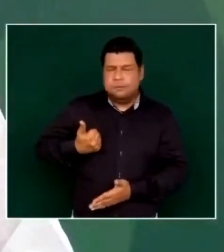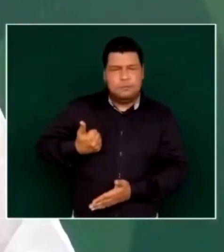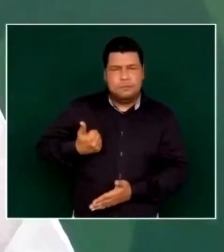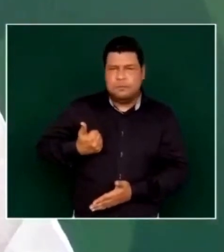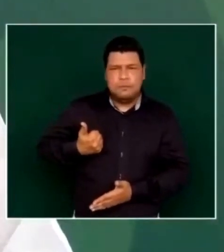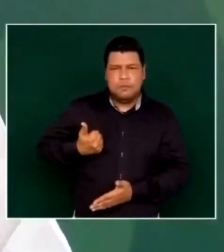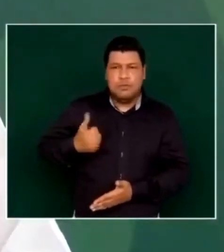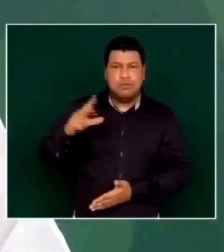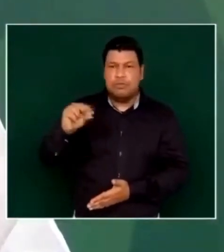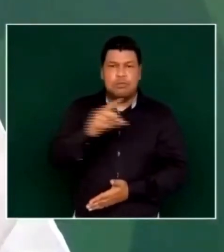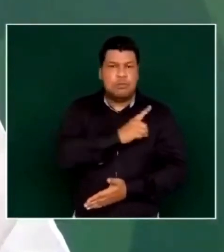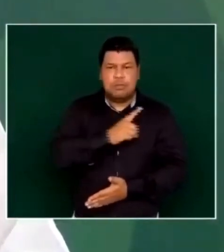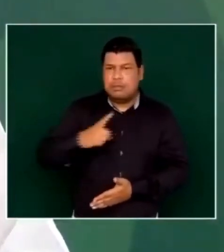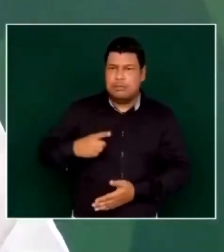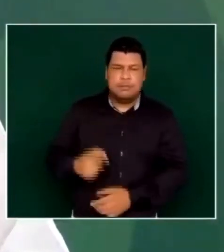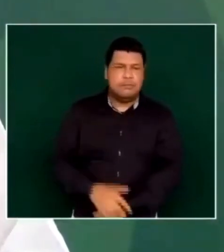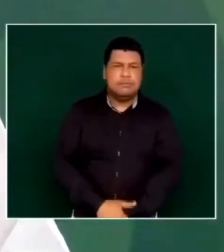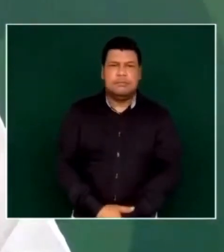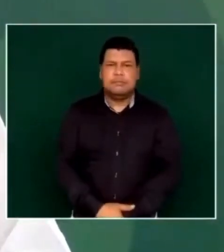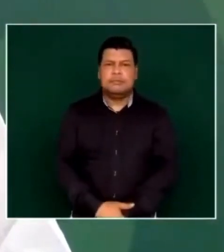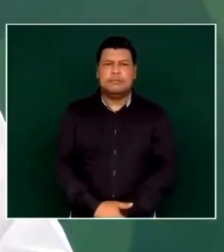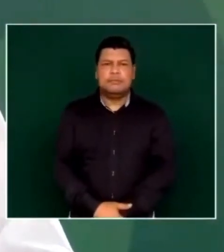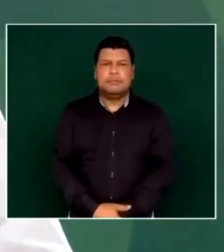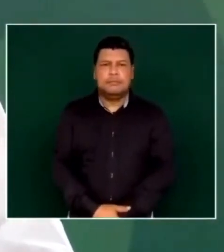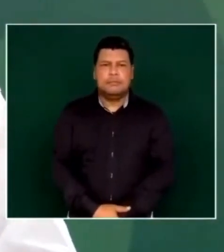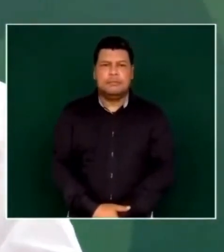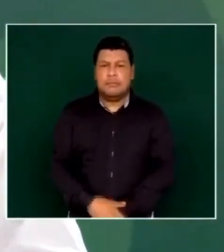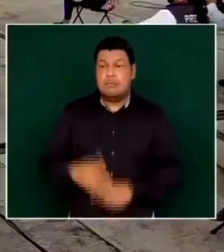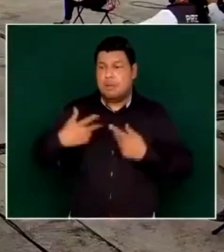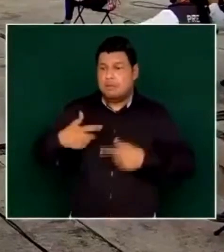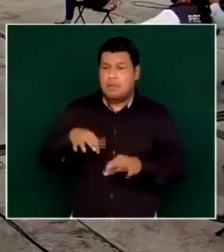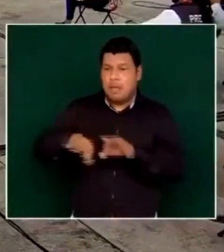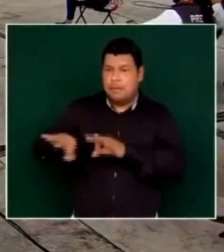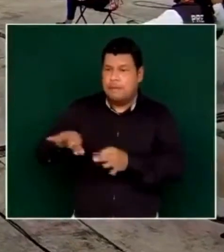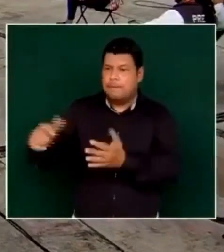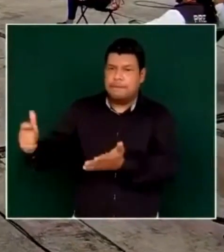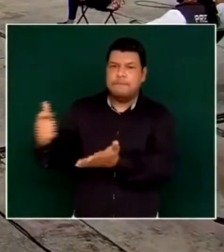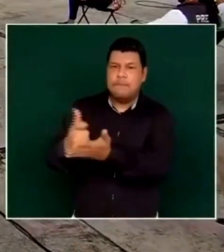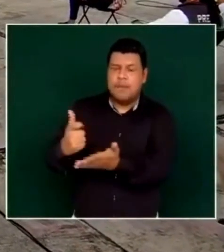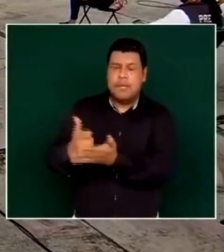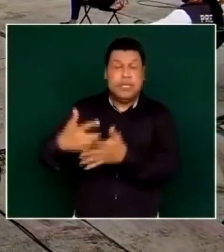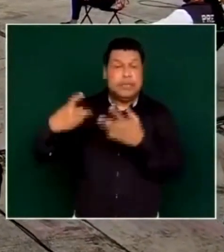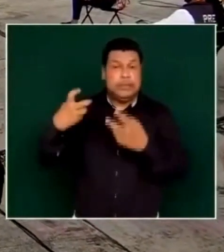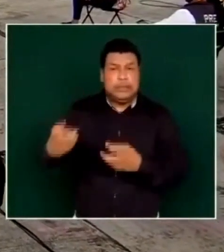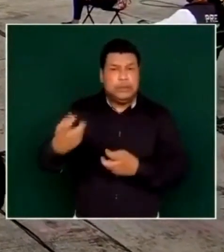bajo ninguna circunstancia. El salario es sagrado,